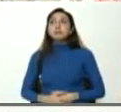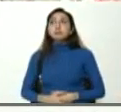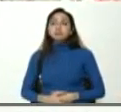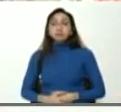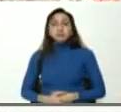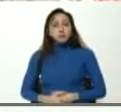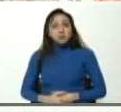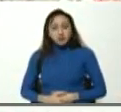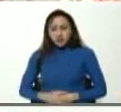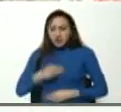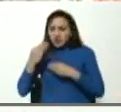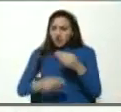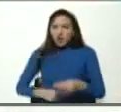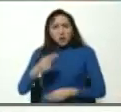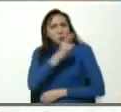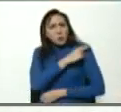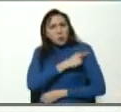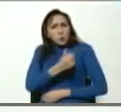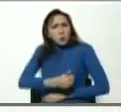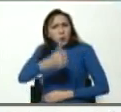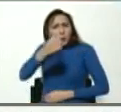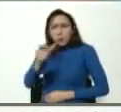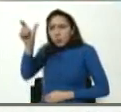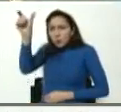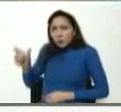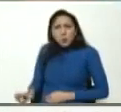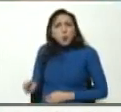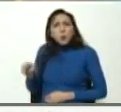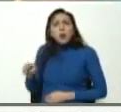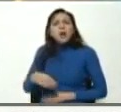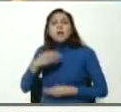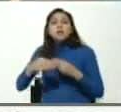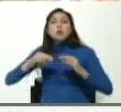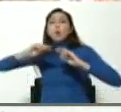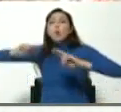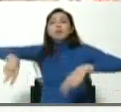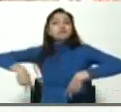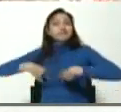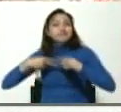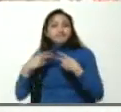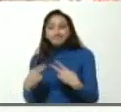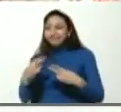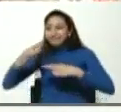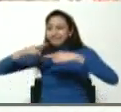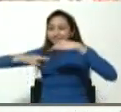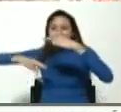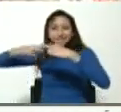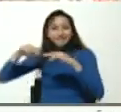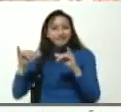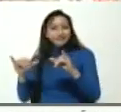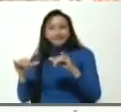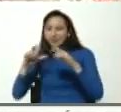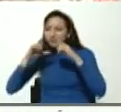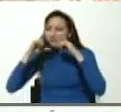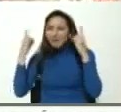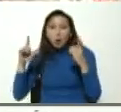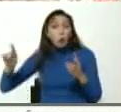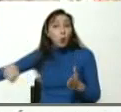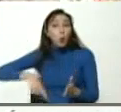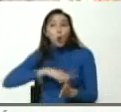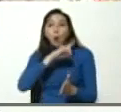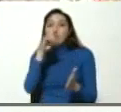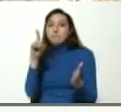resulta que garcía carneiro hizo una transformación estructural y completa